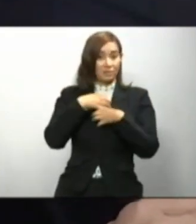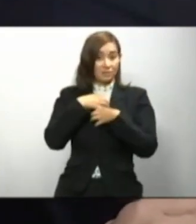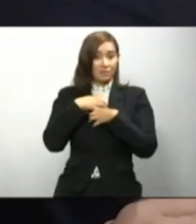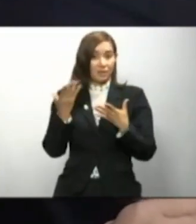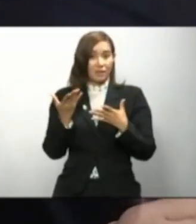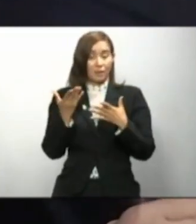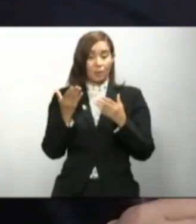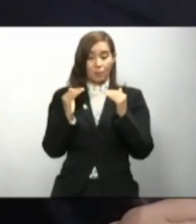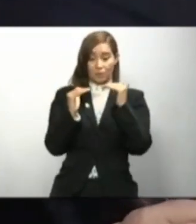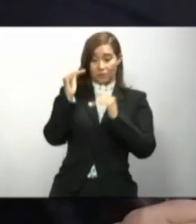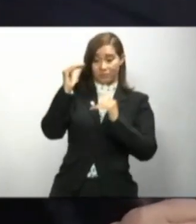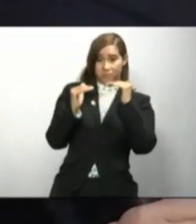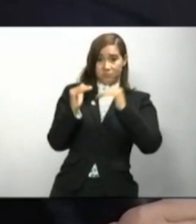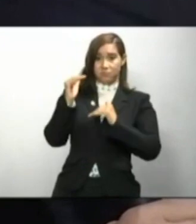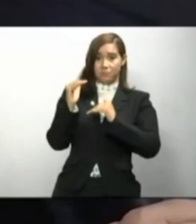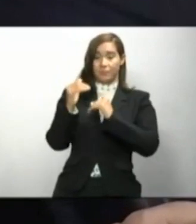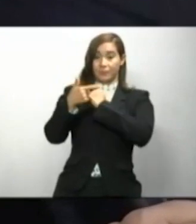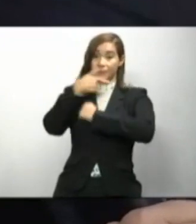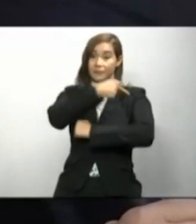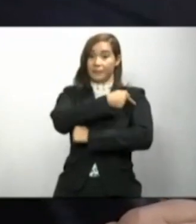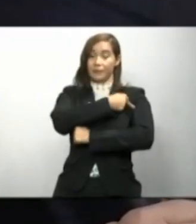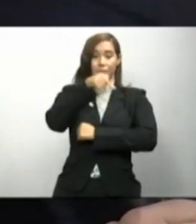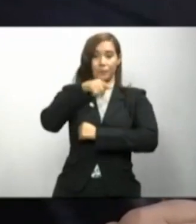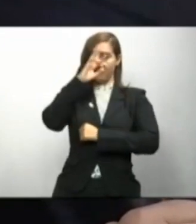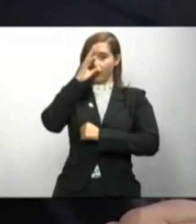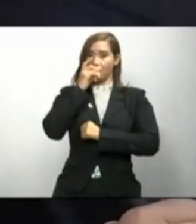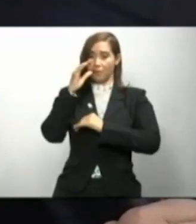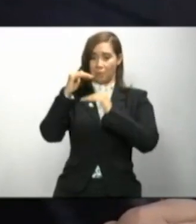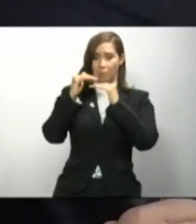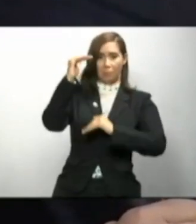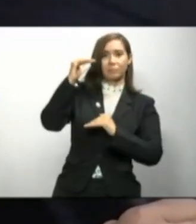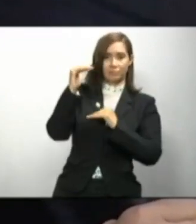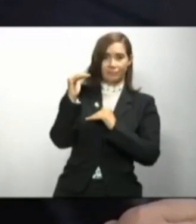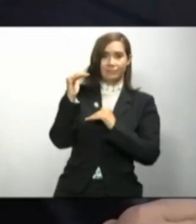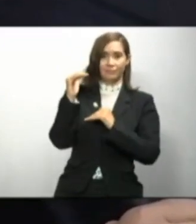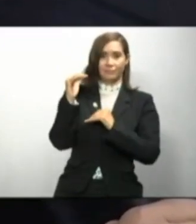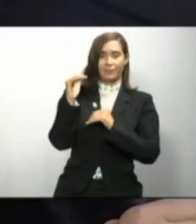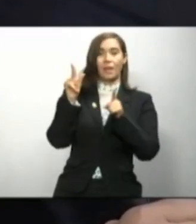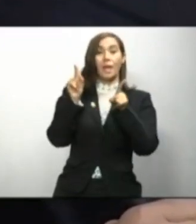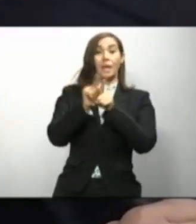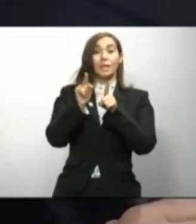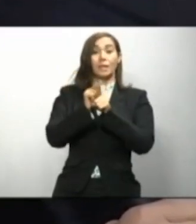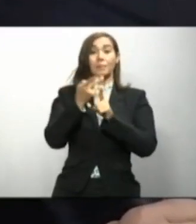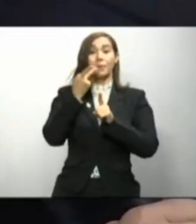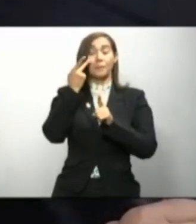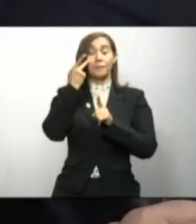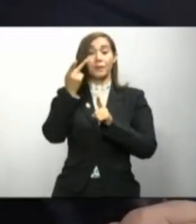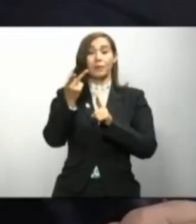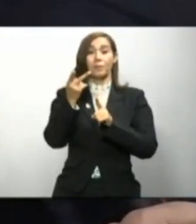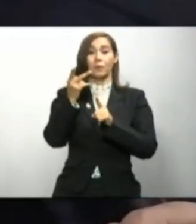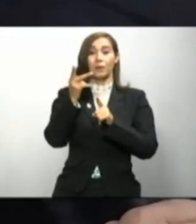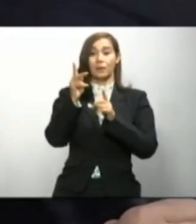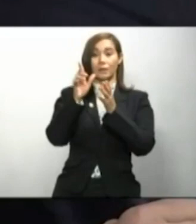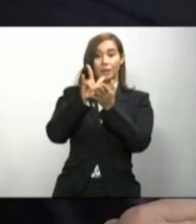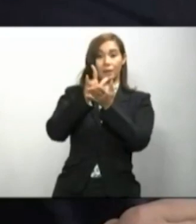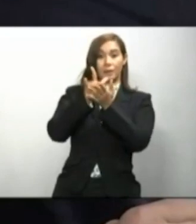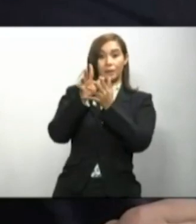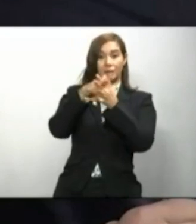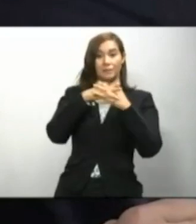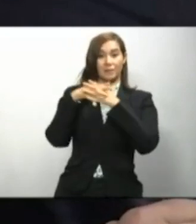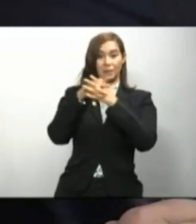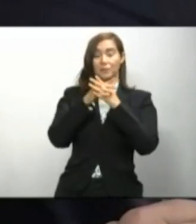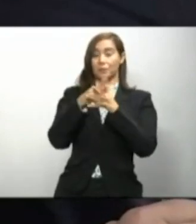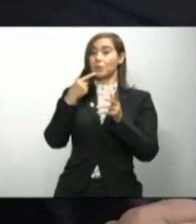desigualdad en la distribución de la vacuna vemos también el llamado que hace eeuu y que yo creo que fueron como muy